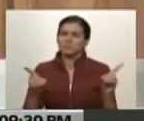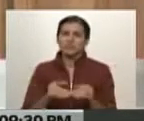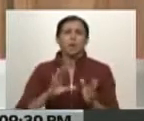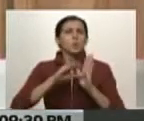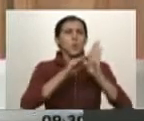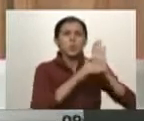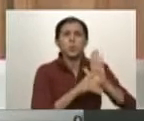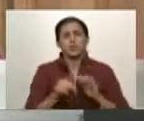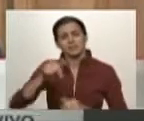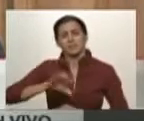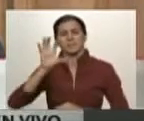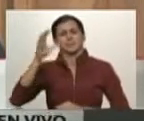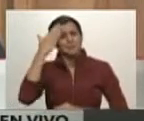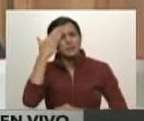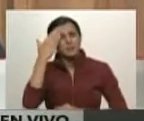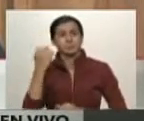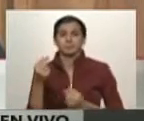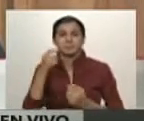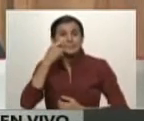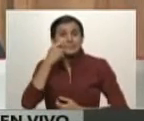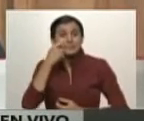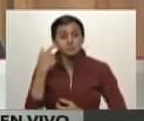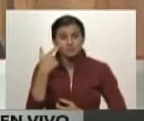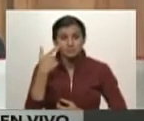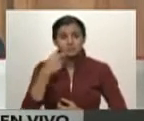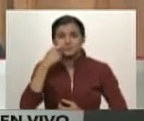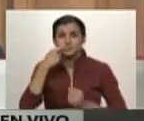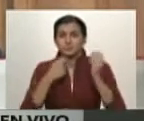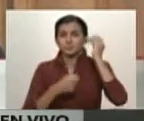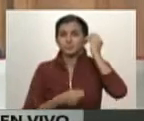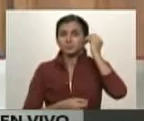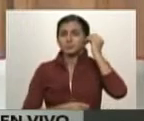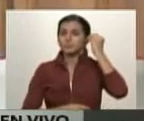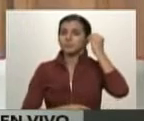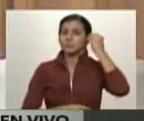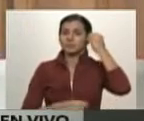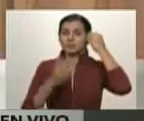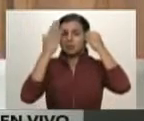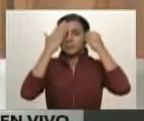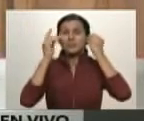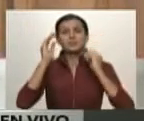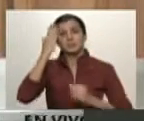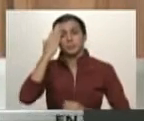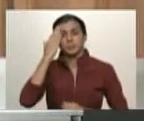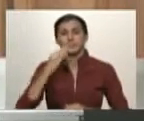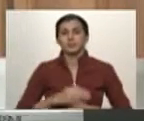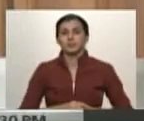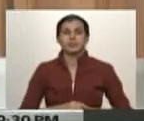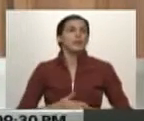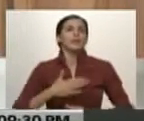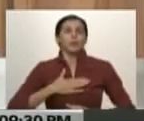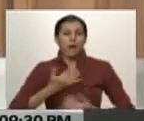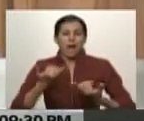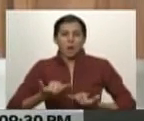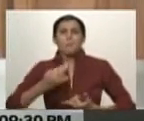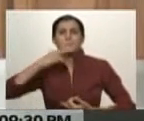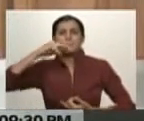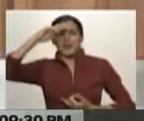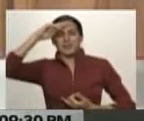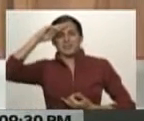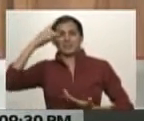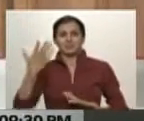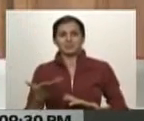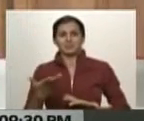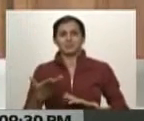lo sabemos porque lo hemos vivido y también sabemos ya como padres lo que es construir un camino